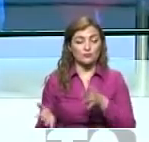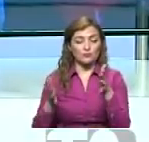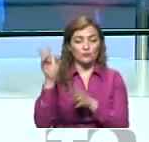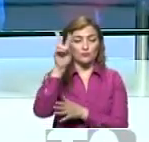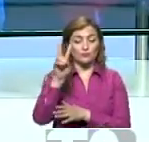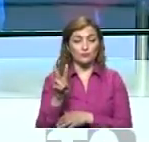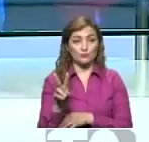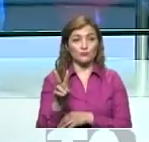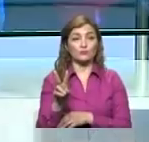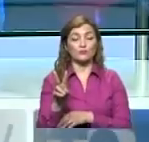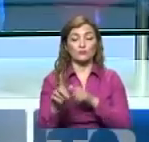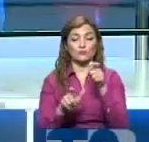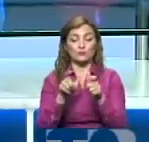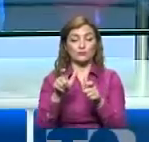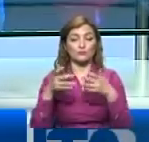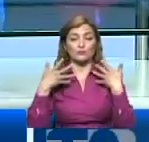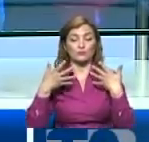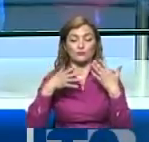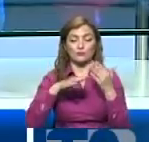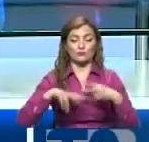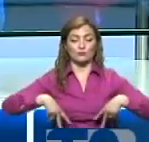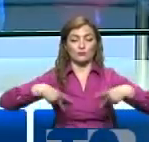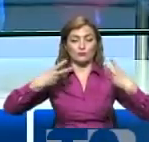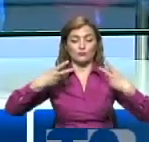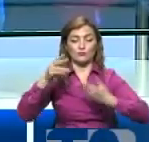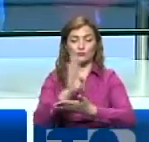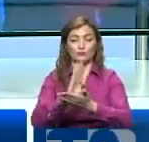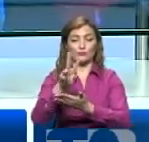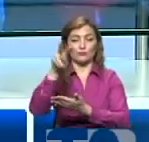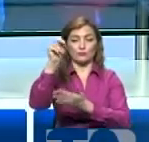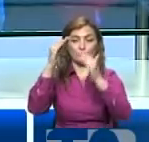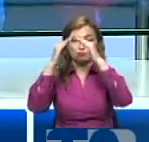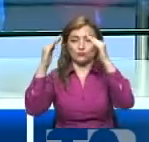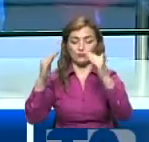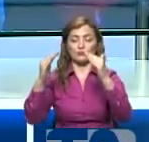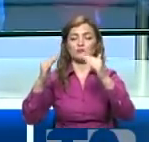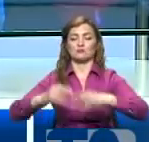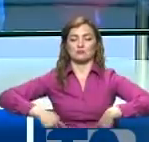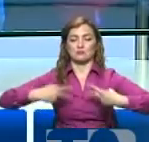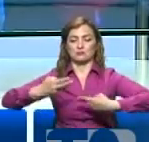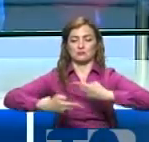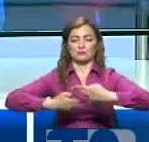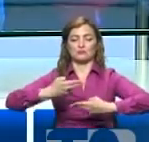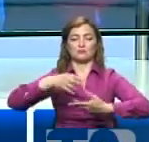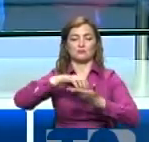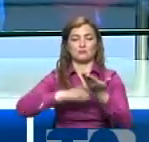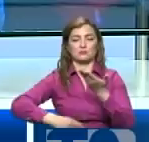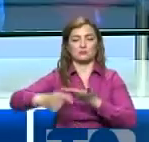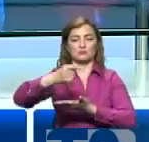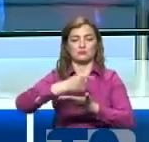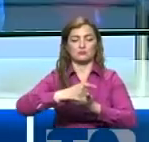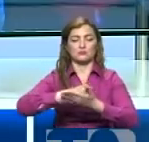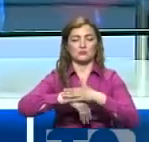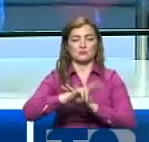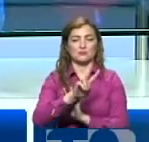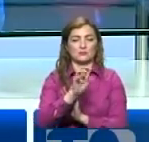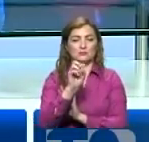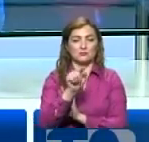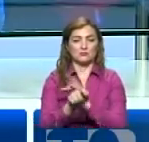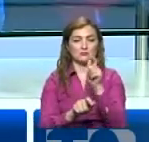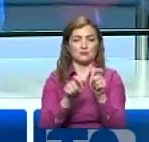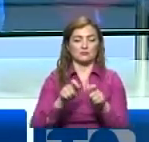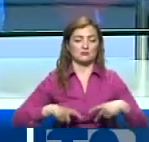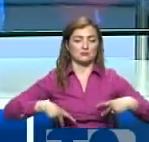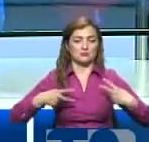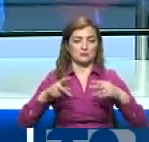Venezolanos radicados en Guayaquil se establecen en barrios del norte de la ciudad para iniciar sus negocios. En la provincia del Guayas son más de 20.000 los